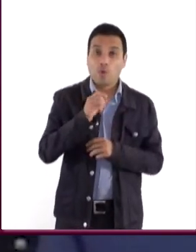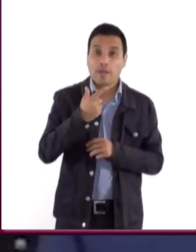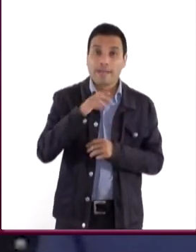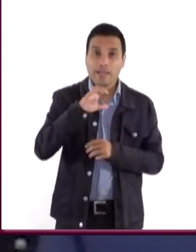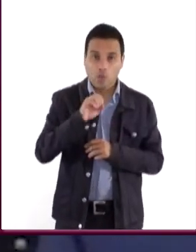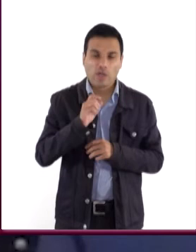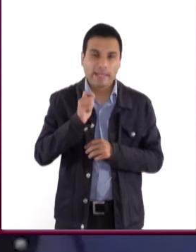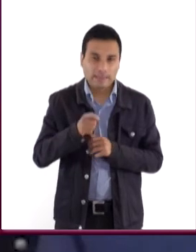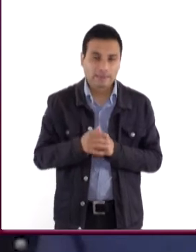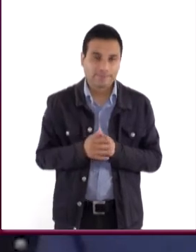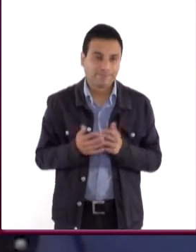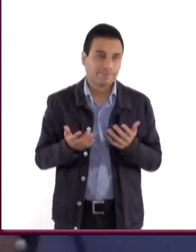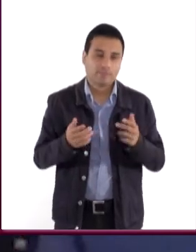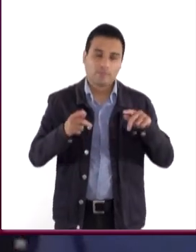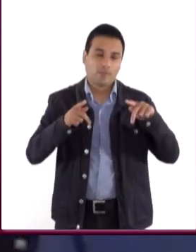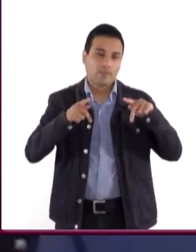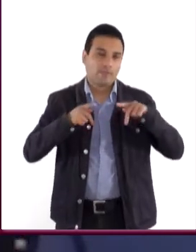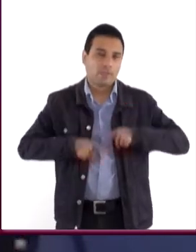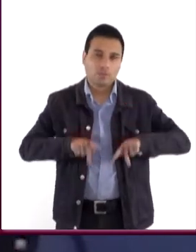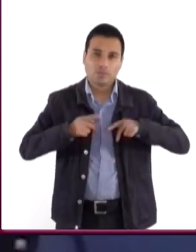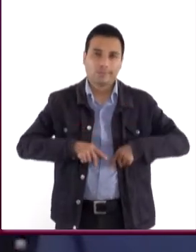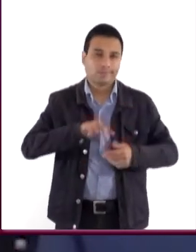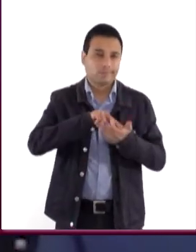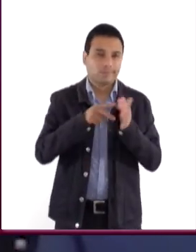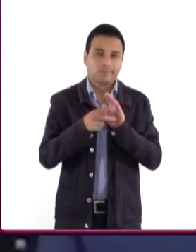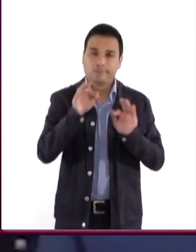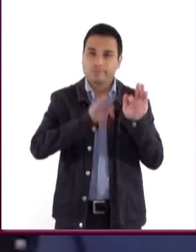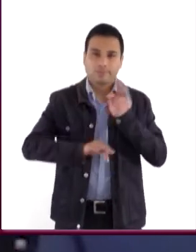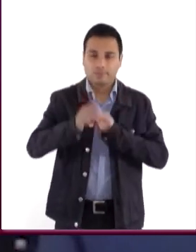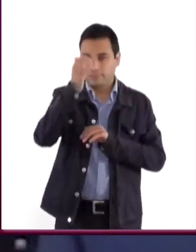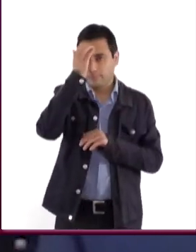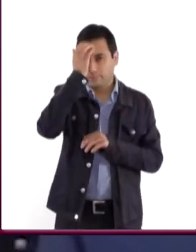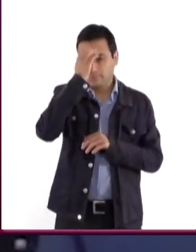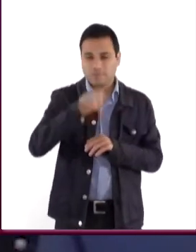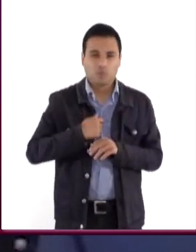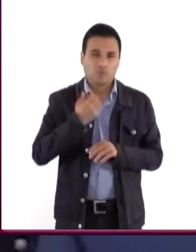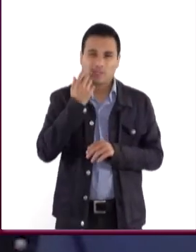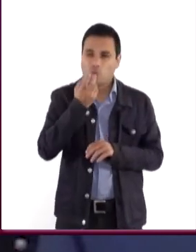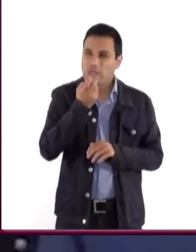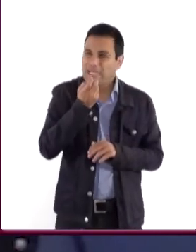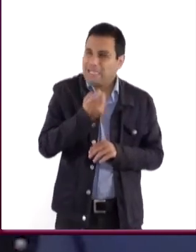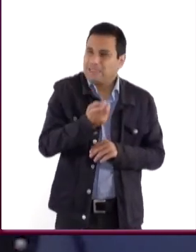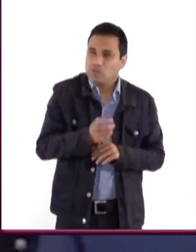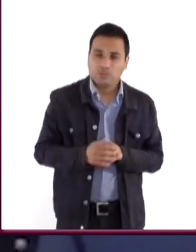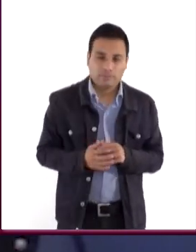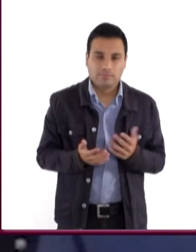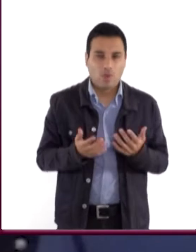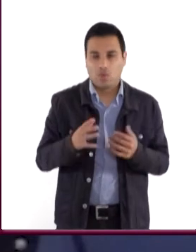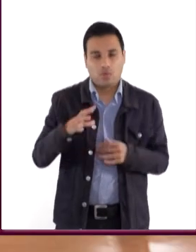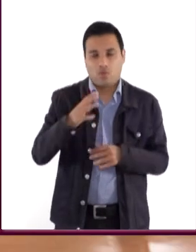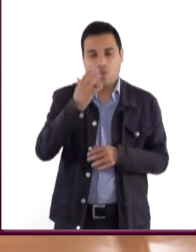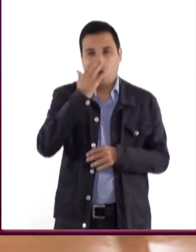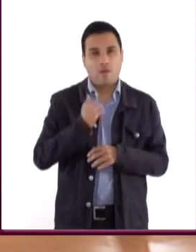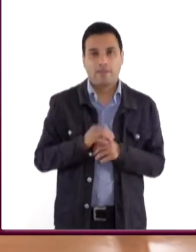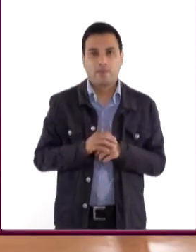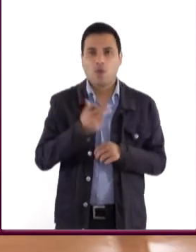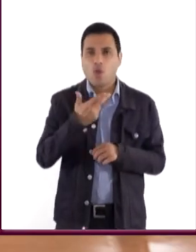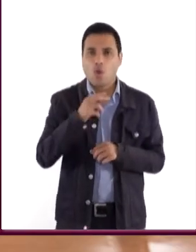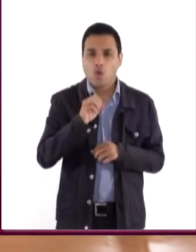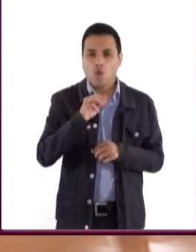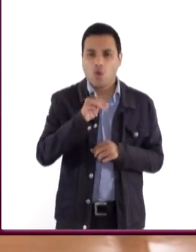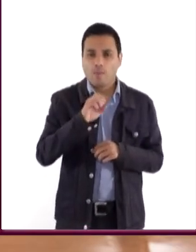es lo que todos los ingenieros y físicos soñamos tener y pocas veces lo logramos.